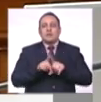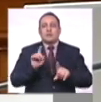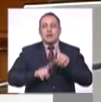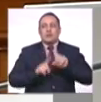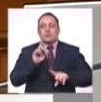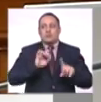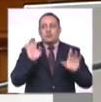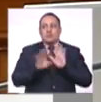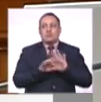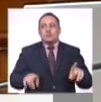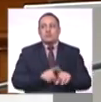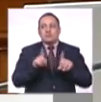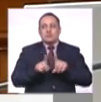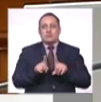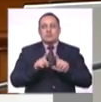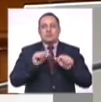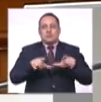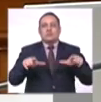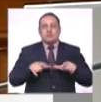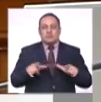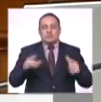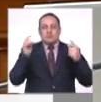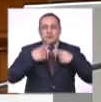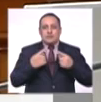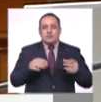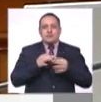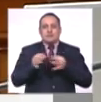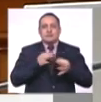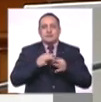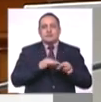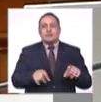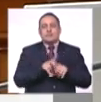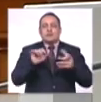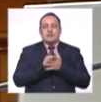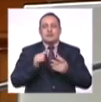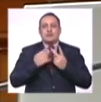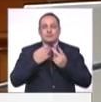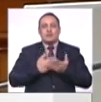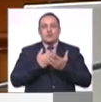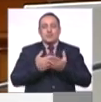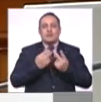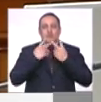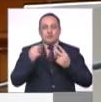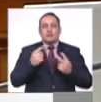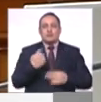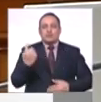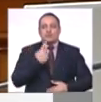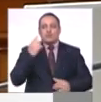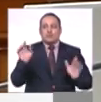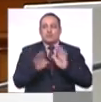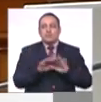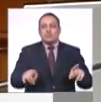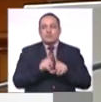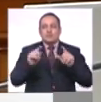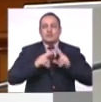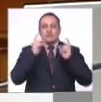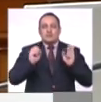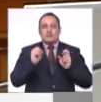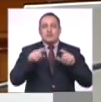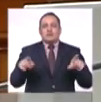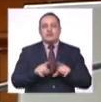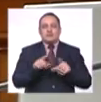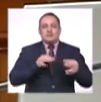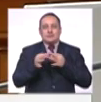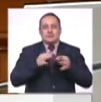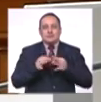refleja un enfoque más integral y positivo hacia la familia, recomendándola no solo como el núcleo fundamental de nuestra sociedad,